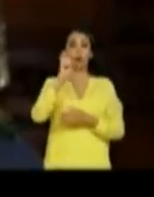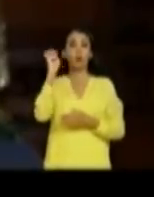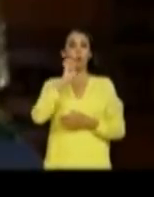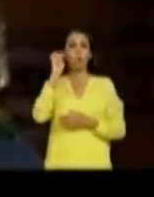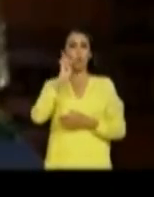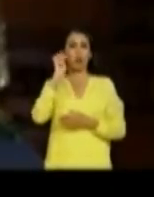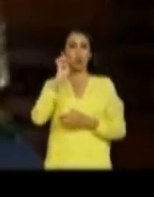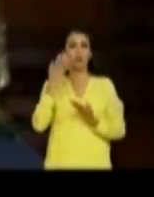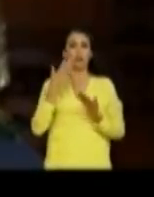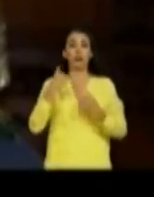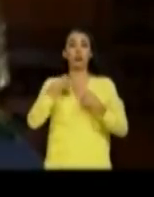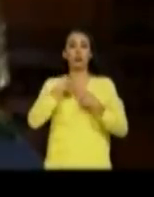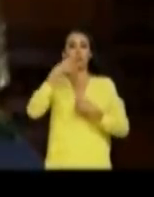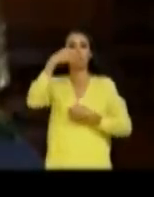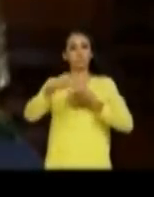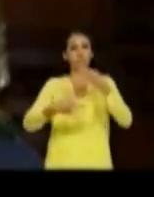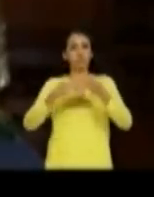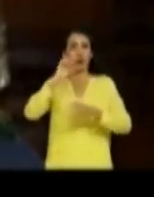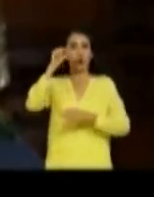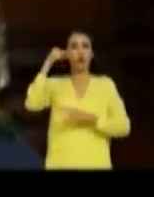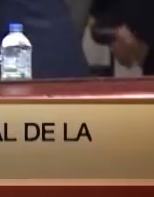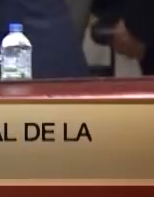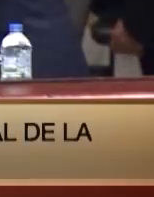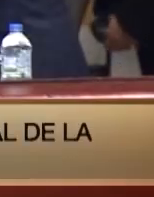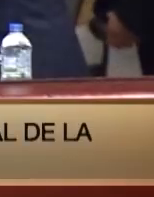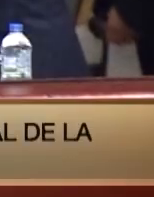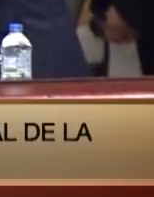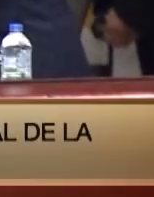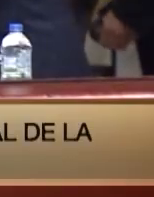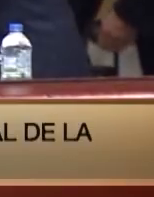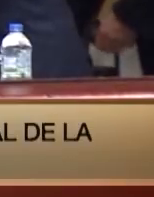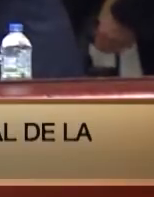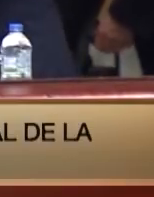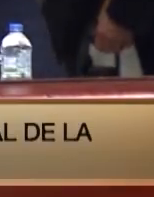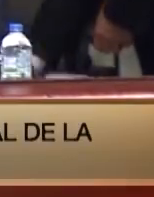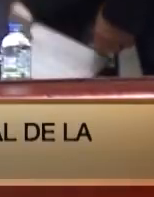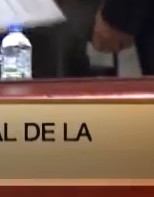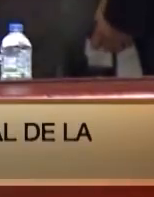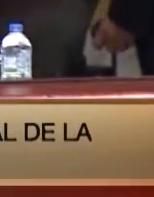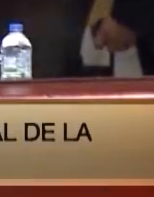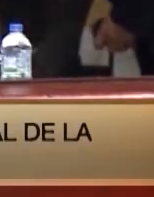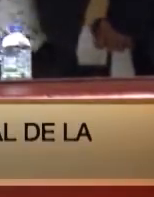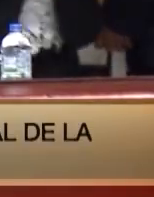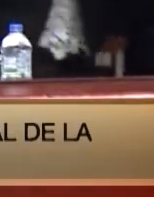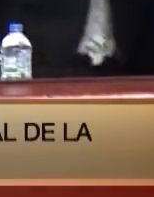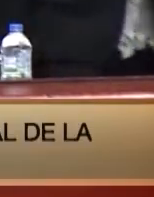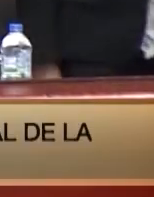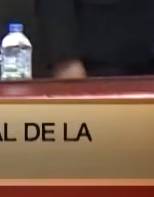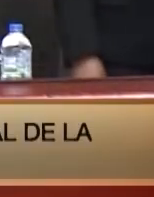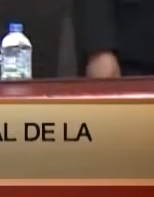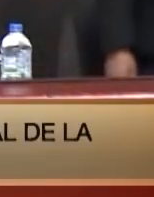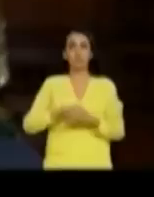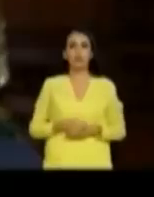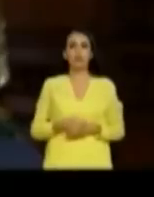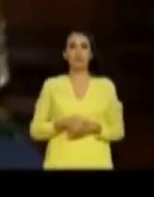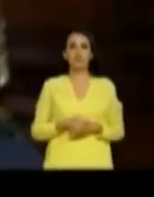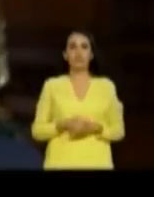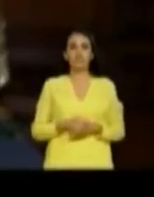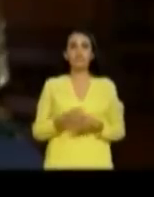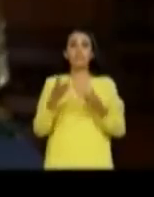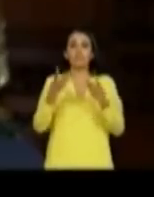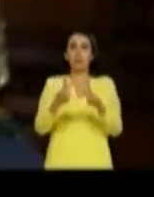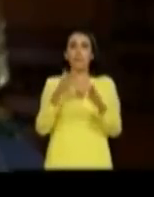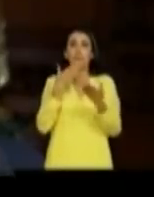tradicional espacio semanal, se refirió a la designación de María Alejandra Vicuña como nueva vicepresidenta de la República.